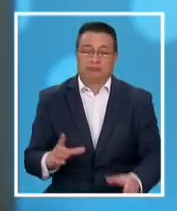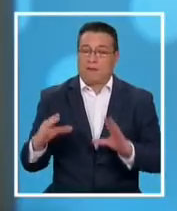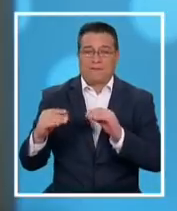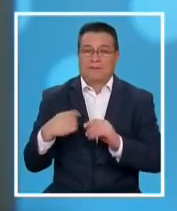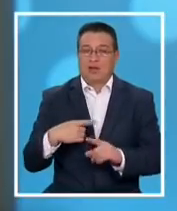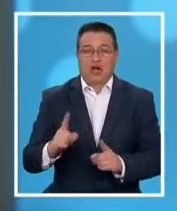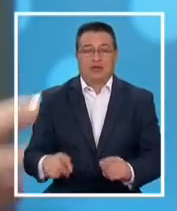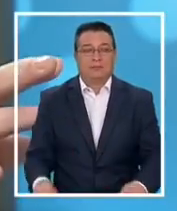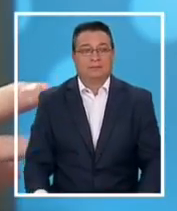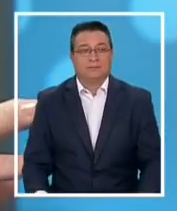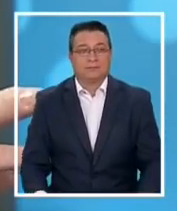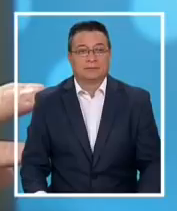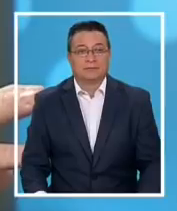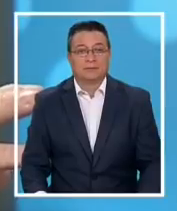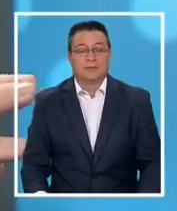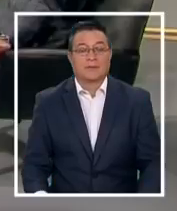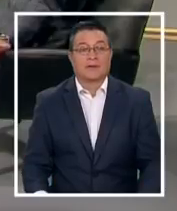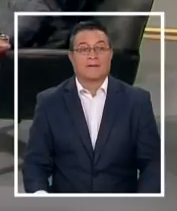Ya, pero